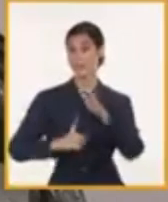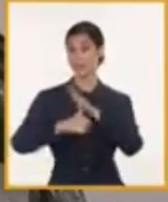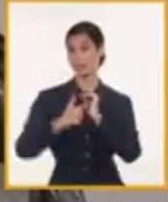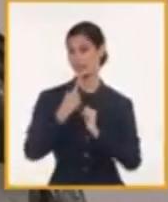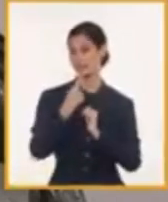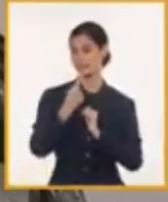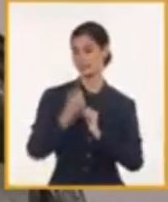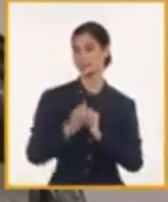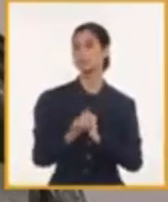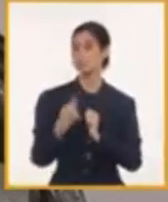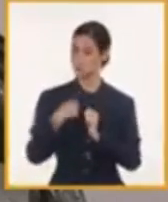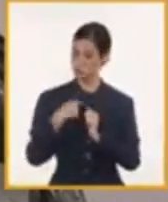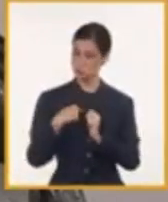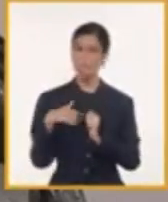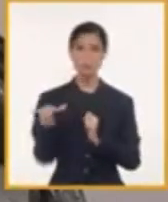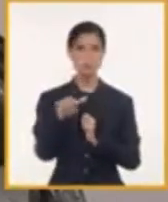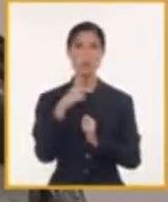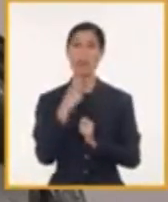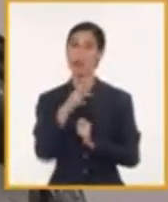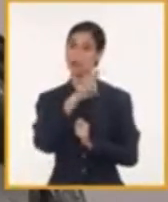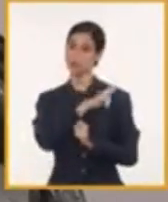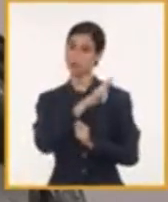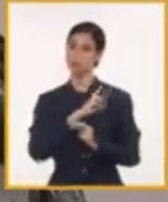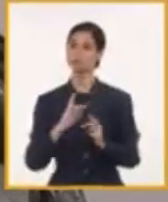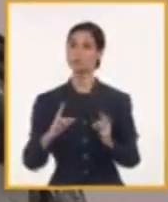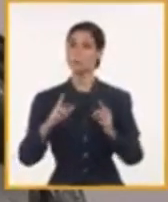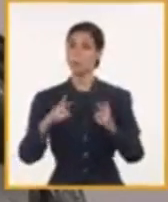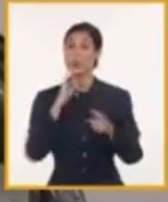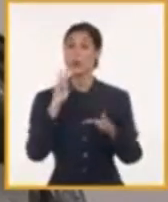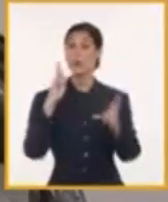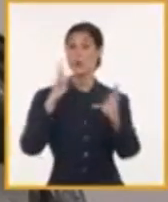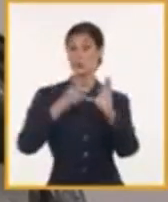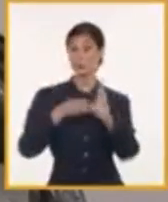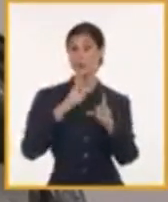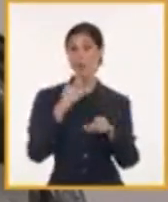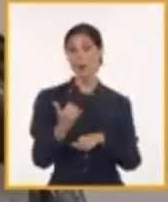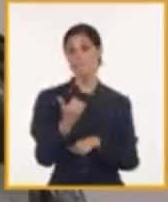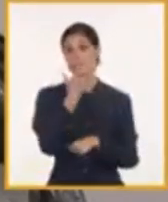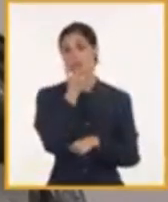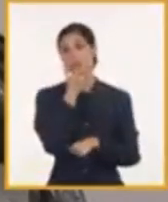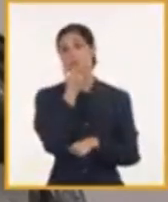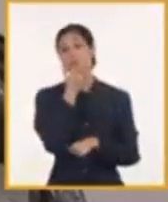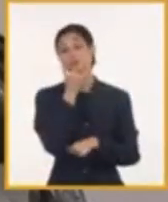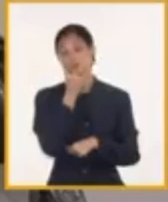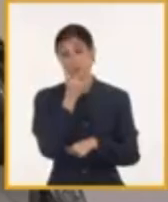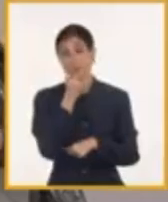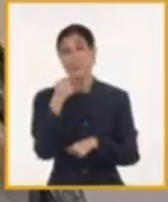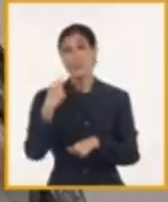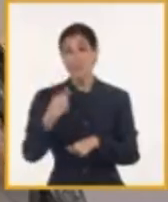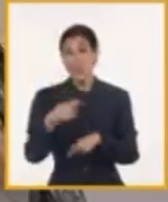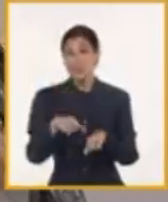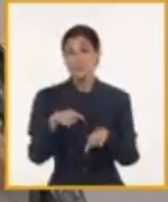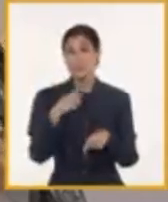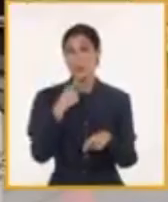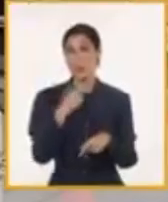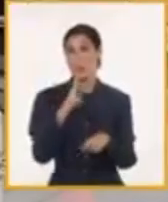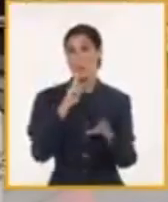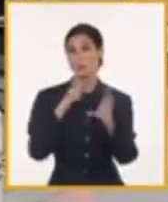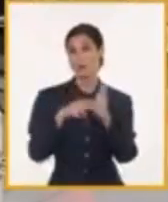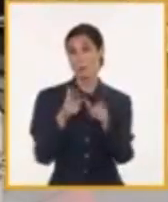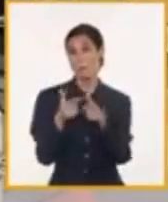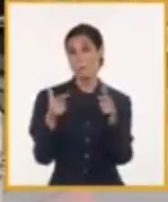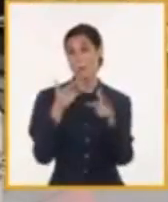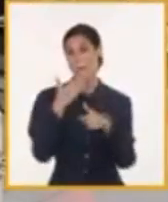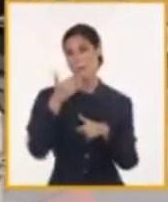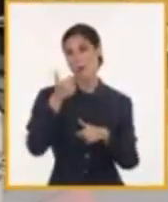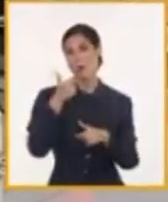oportunamente disponemos del combustible, puede cumplirse ese potencial que hay que extraer del medio natural. Pero como usted decía,